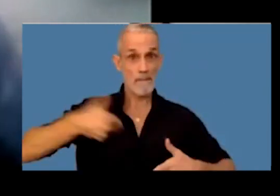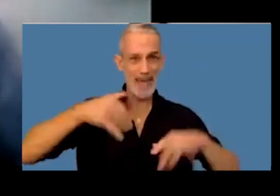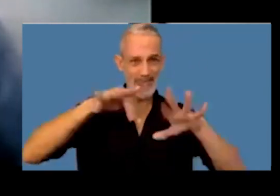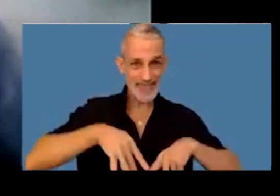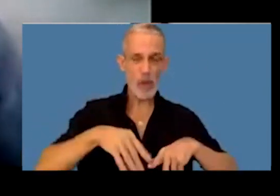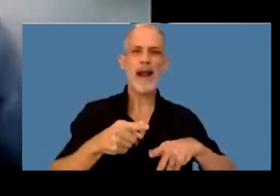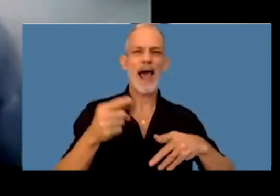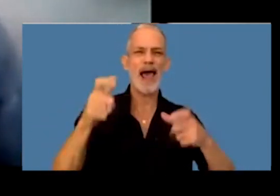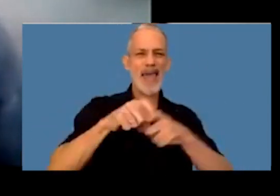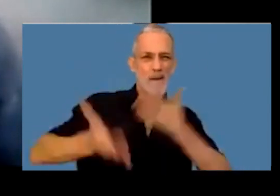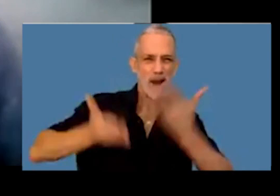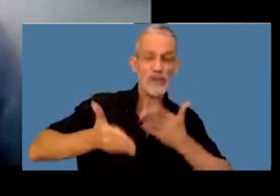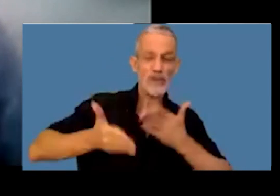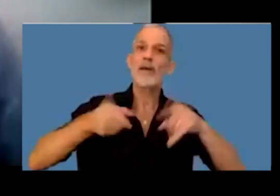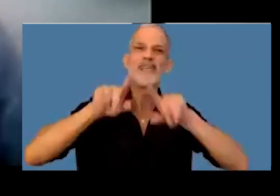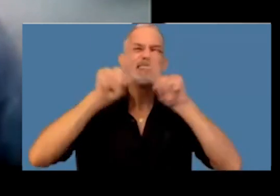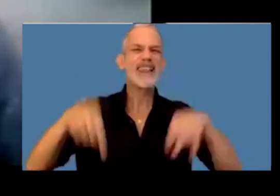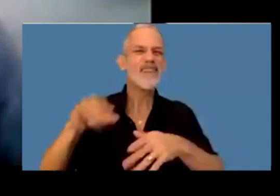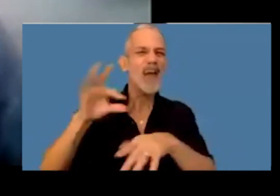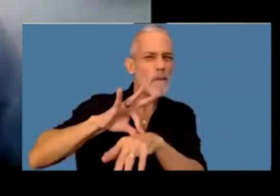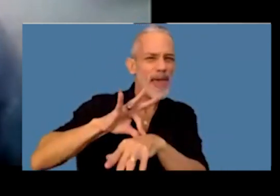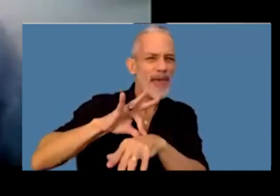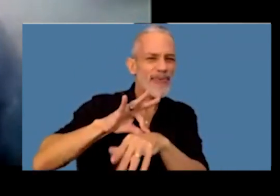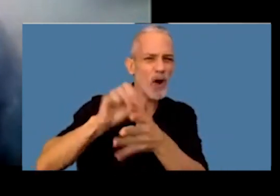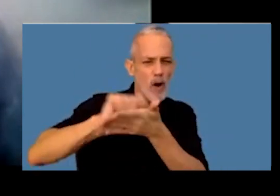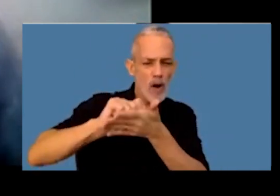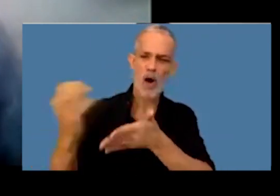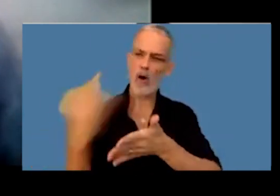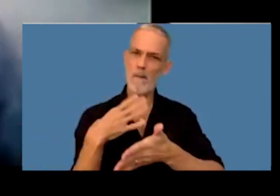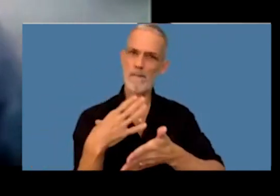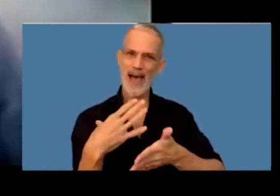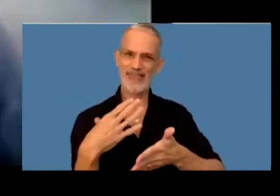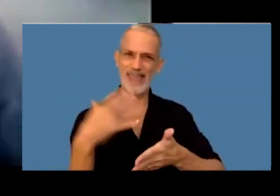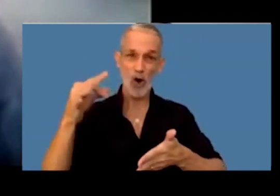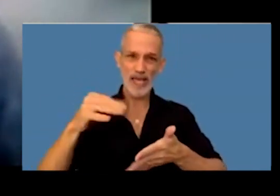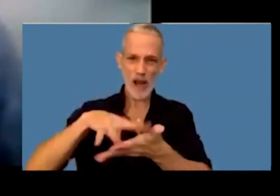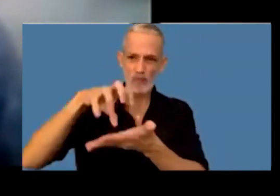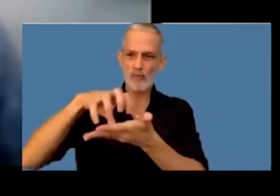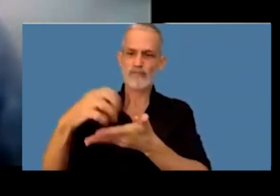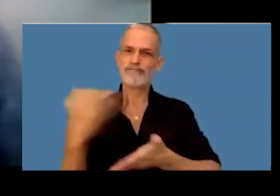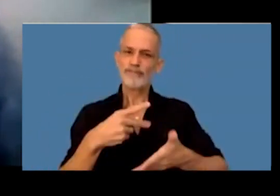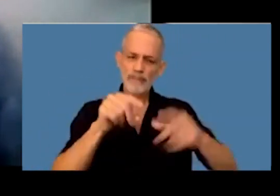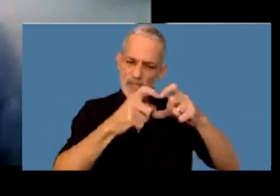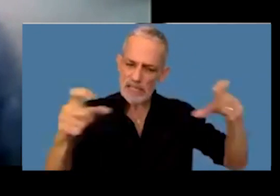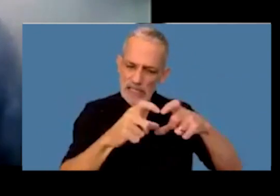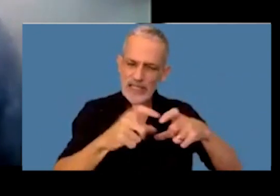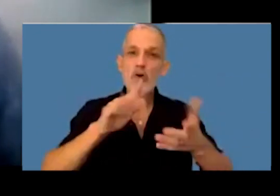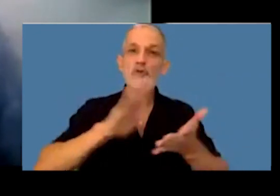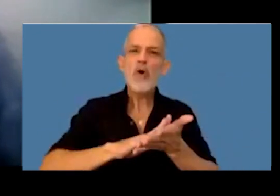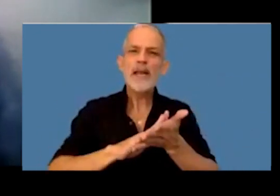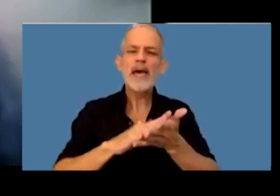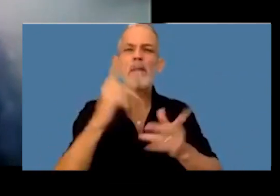evaluación como el certificado médico, ¿sí? Que tiene que mencionar bien la parte de las secuelas. Esto